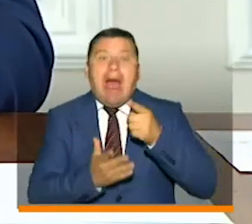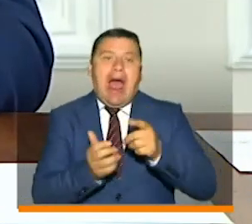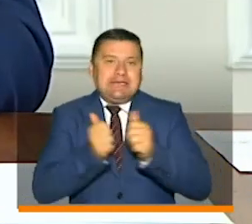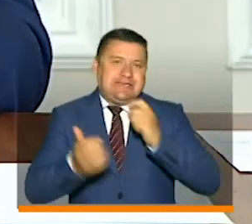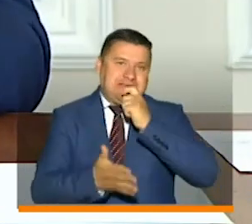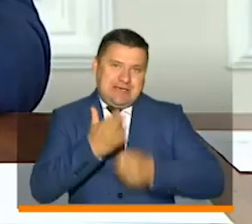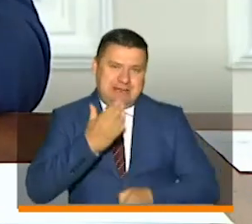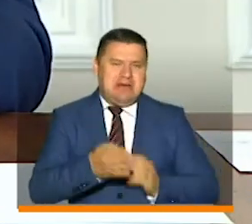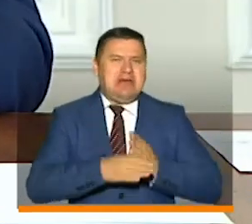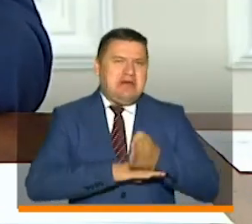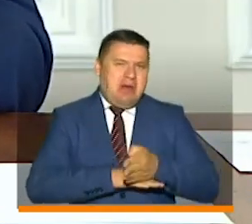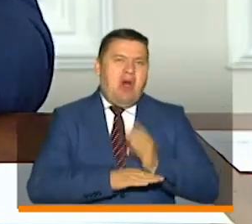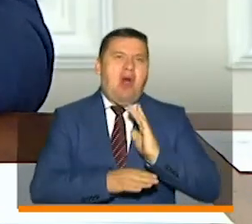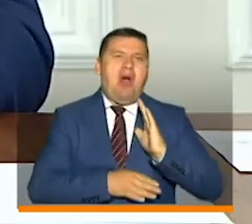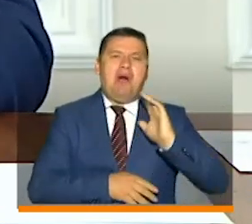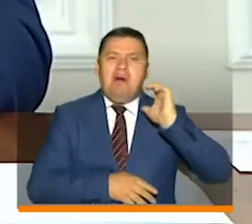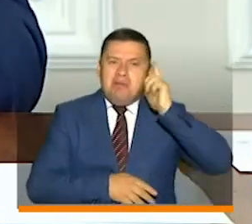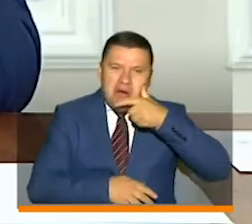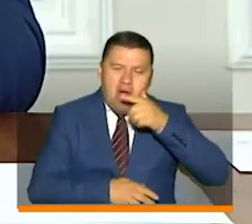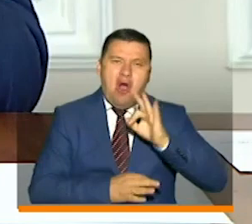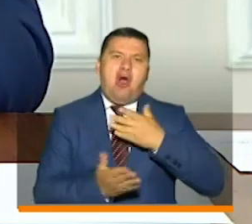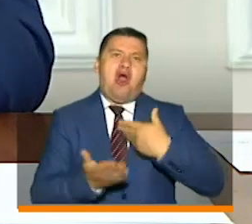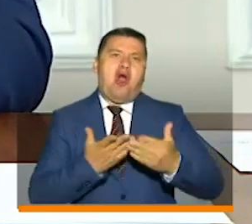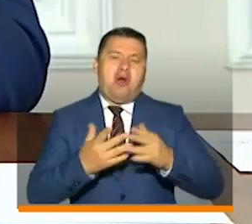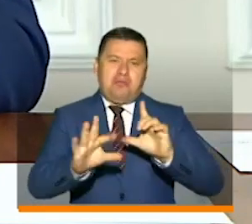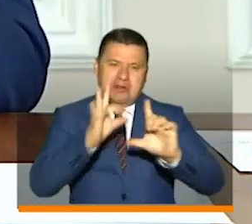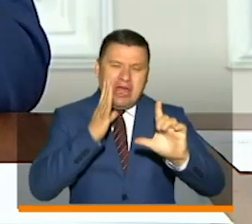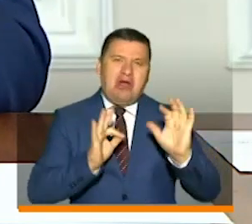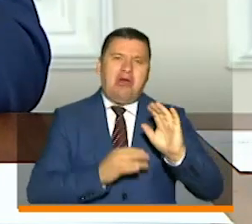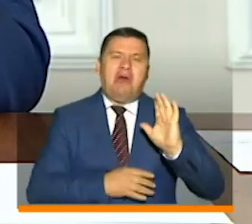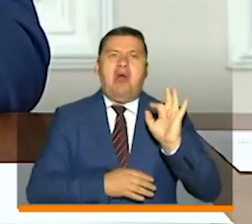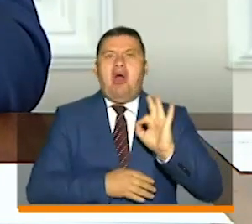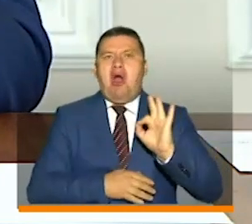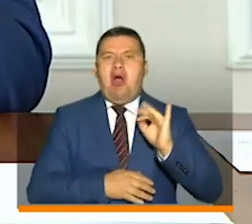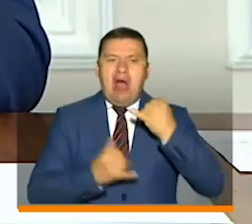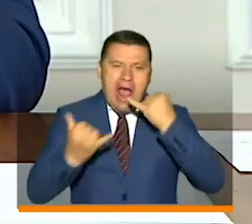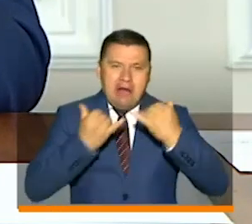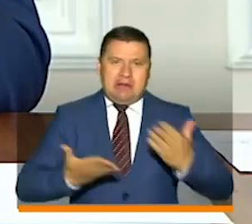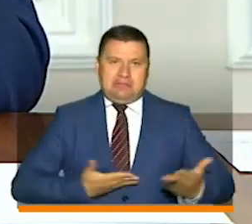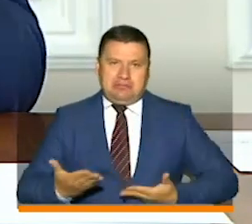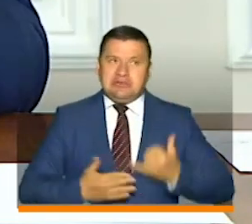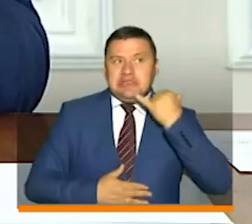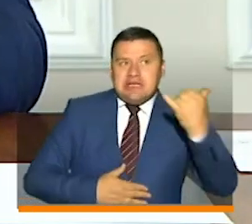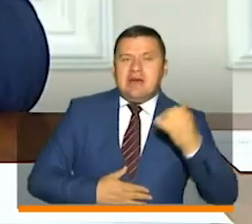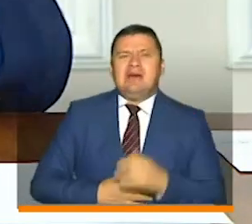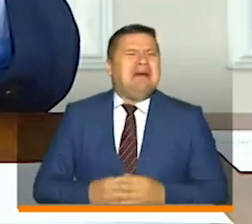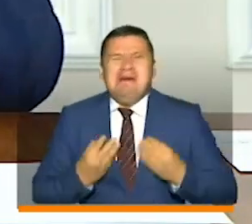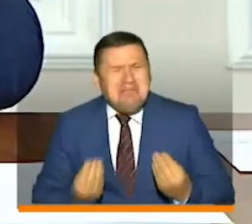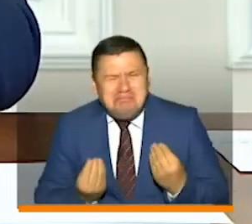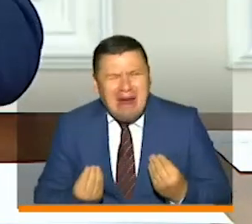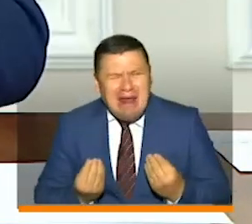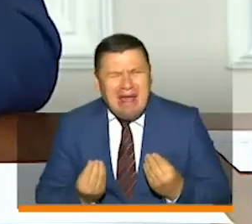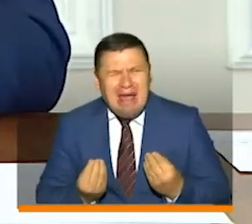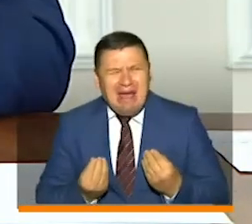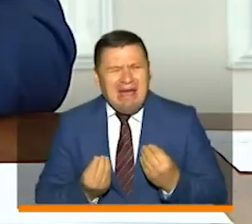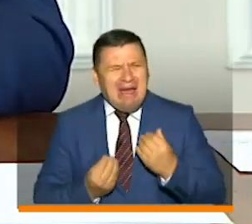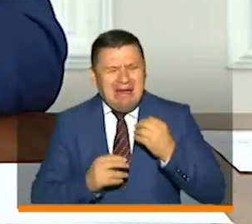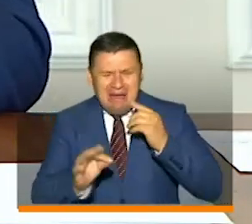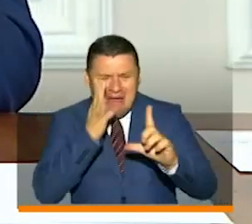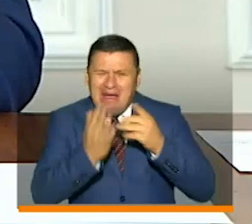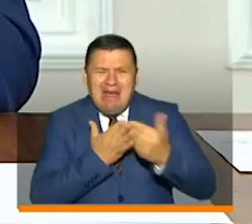través de tele compras o compra por teléfono en el almacén para que para evitar la